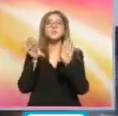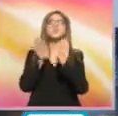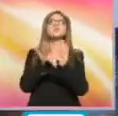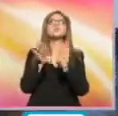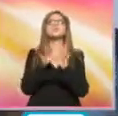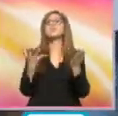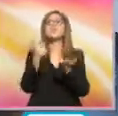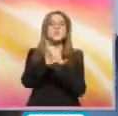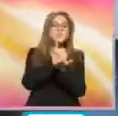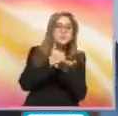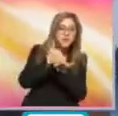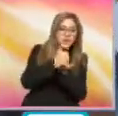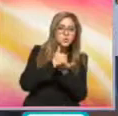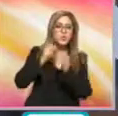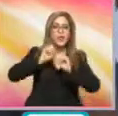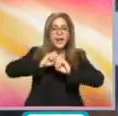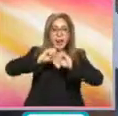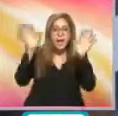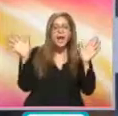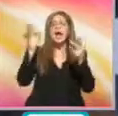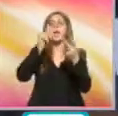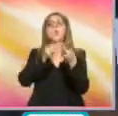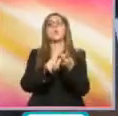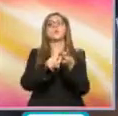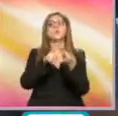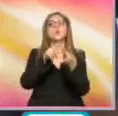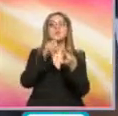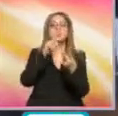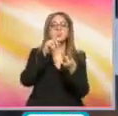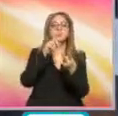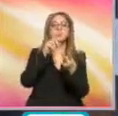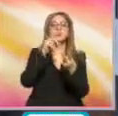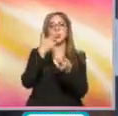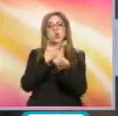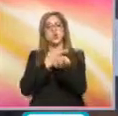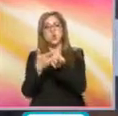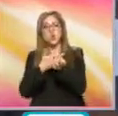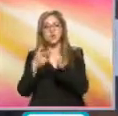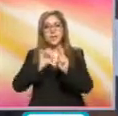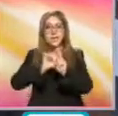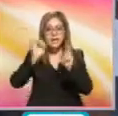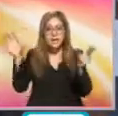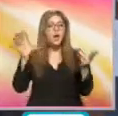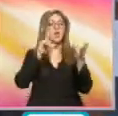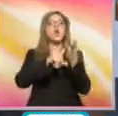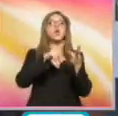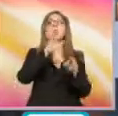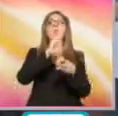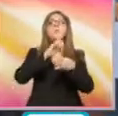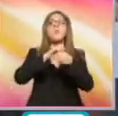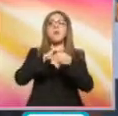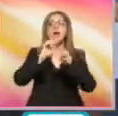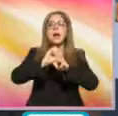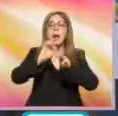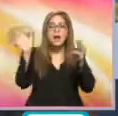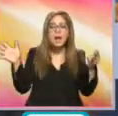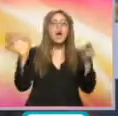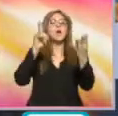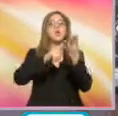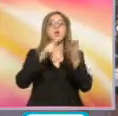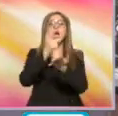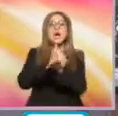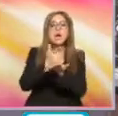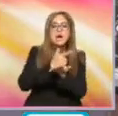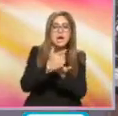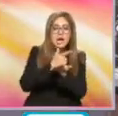los azules muy claritos, sólidos, los rosas muy claritos, lila muy clarito. ¿El gris también o no? Un poquito, sí,